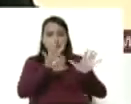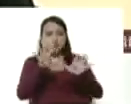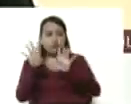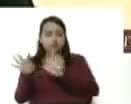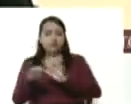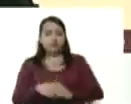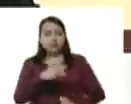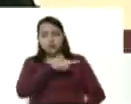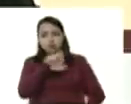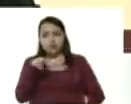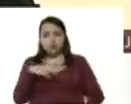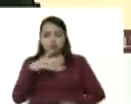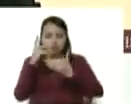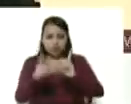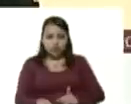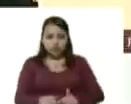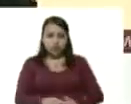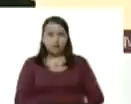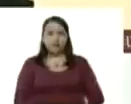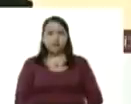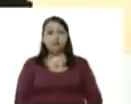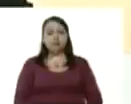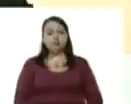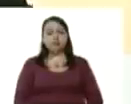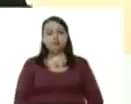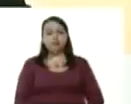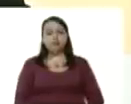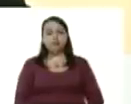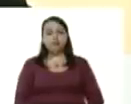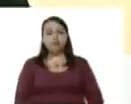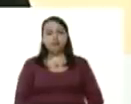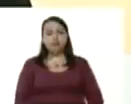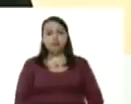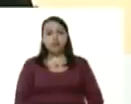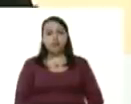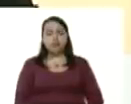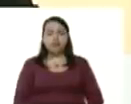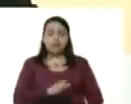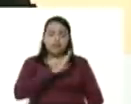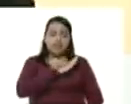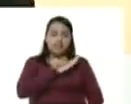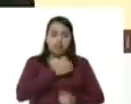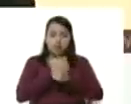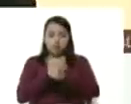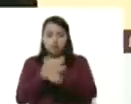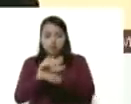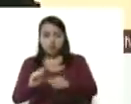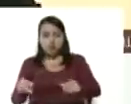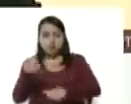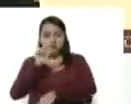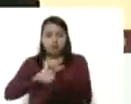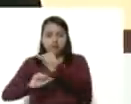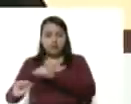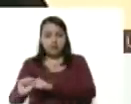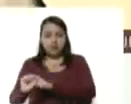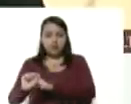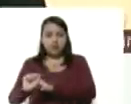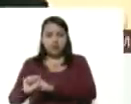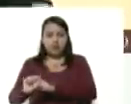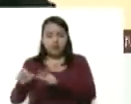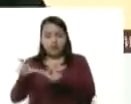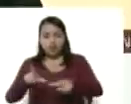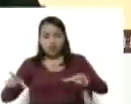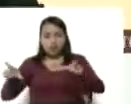1899, nosotros tenemos que ser suficientemente patriotas para defender la zona en reclamación.